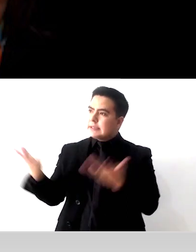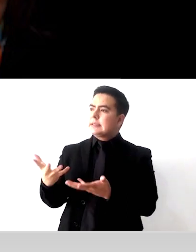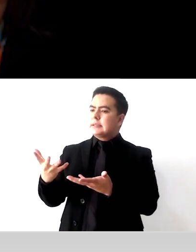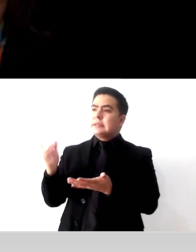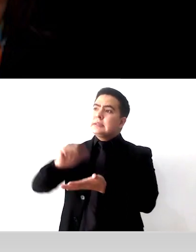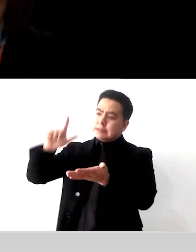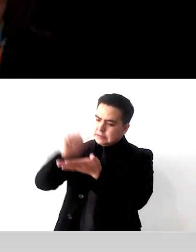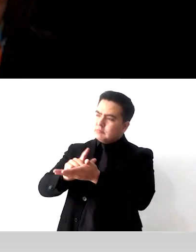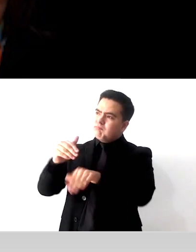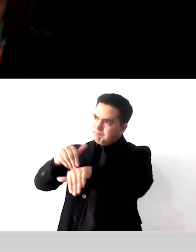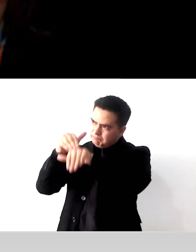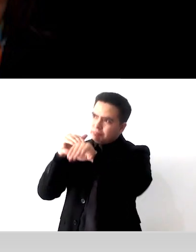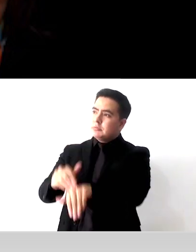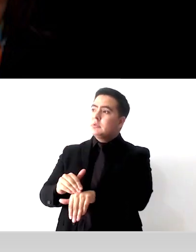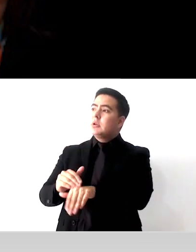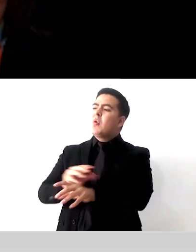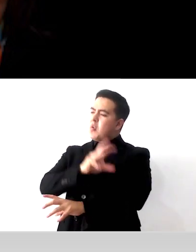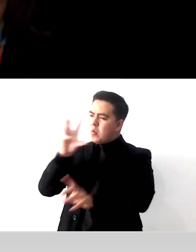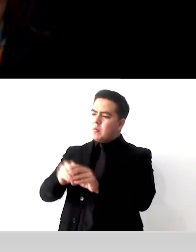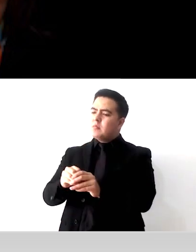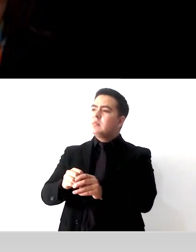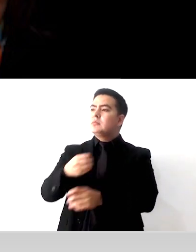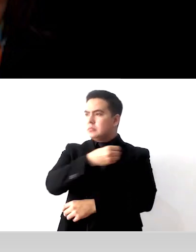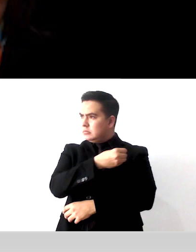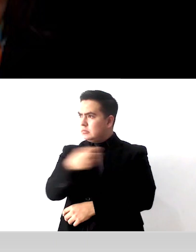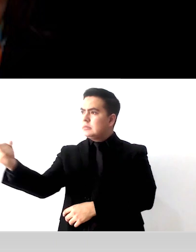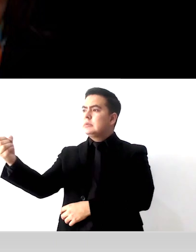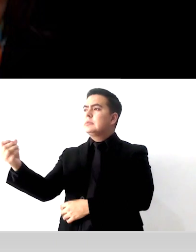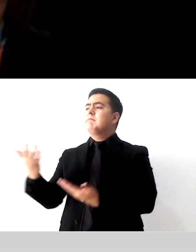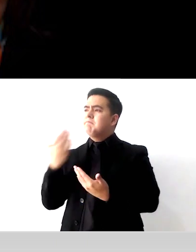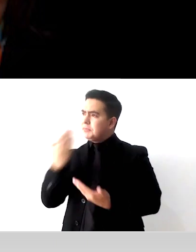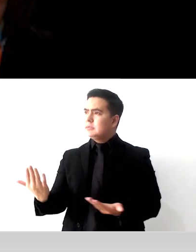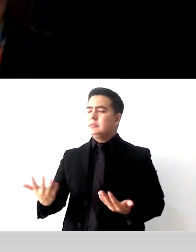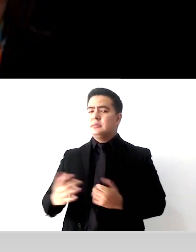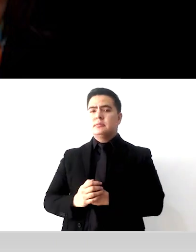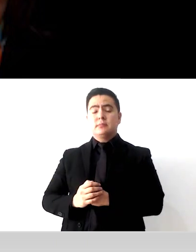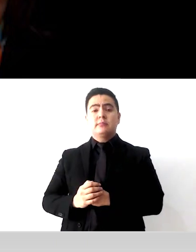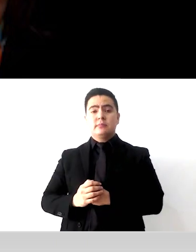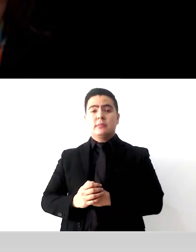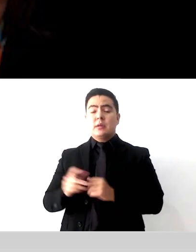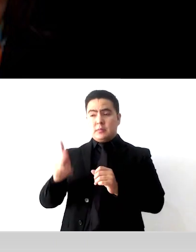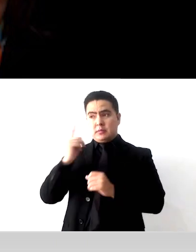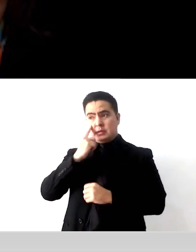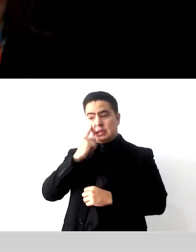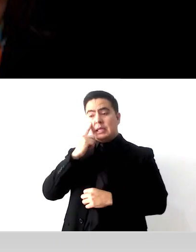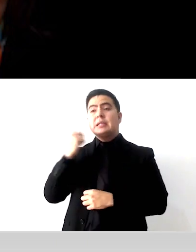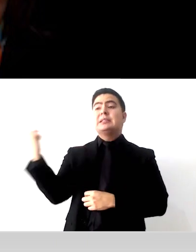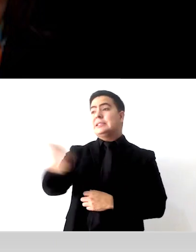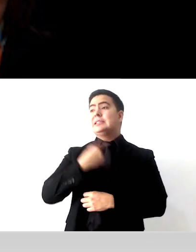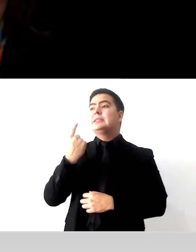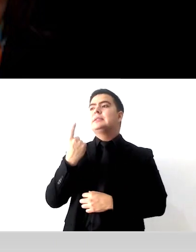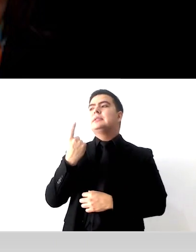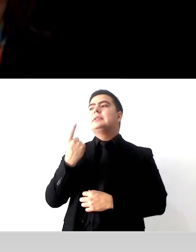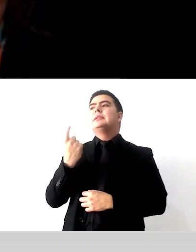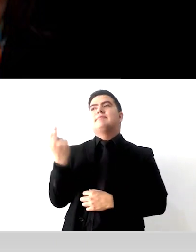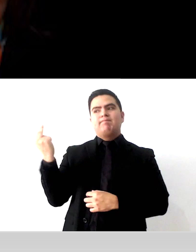verifica que efectivamente esos gastos se van ejerciendo. Pero aquí, Presidenta, algo bien importante es que estemos preparadas. A mí me ha